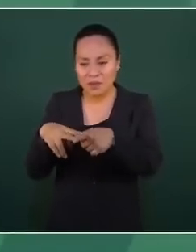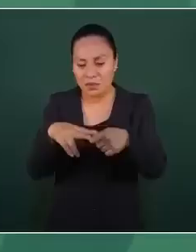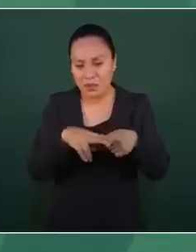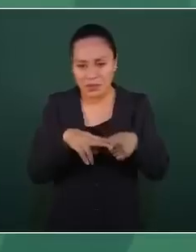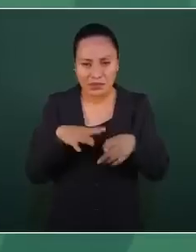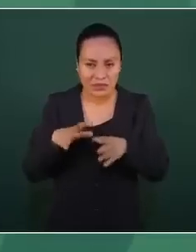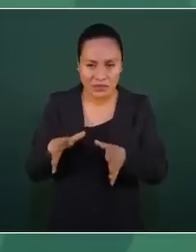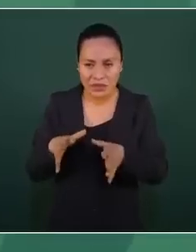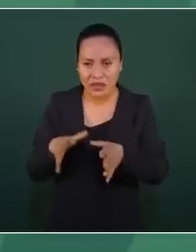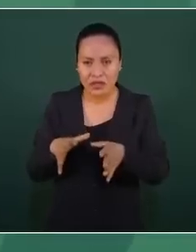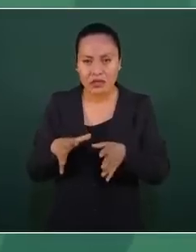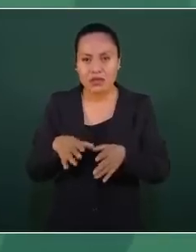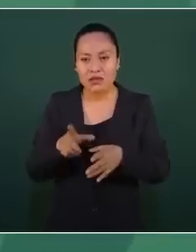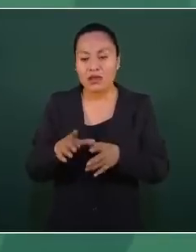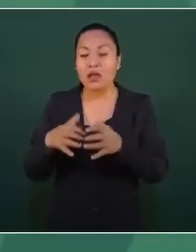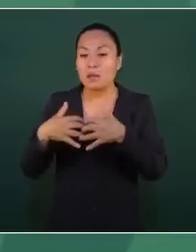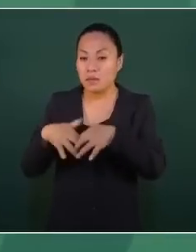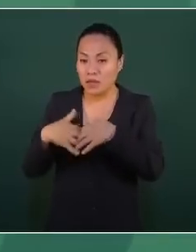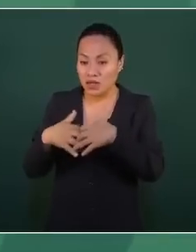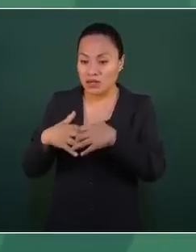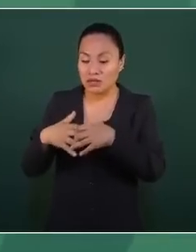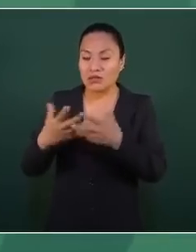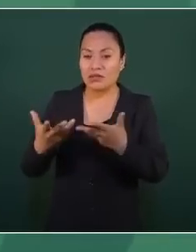ya están las empresas